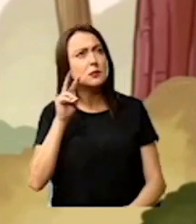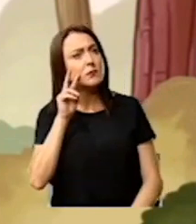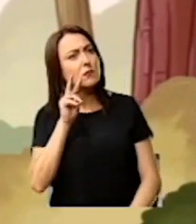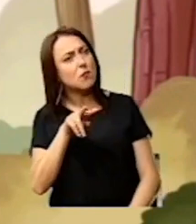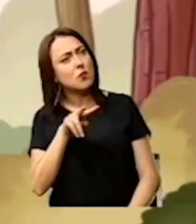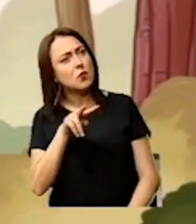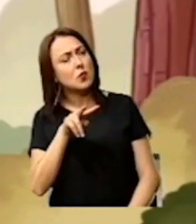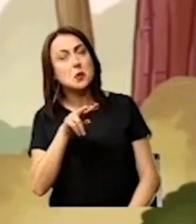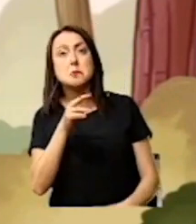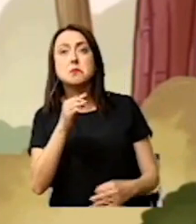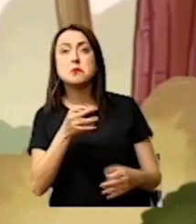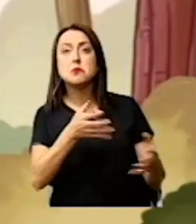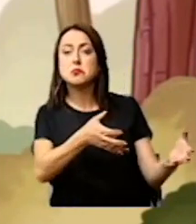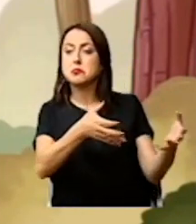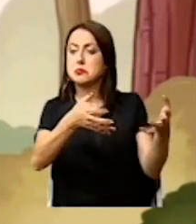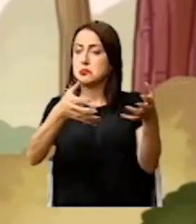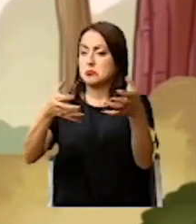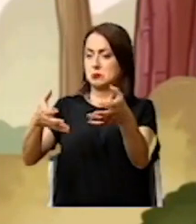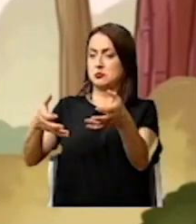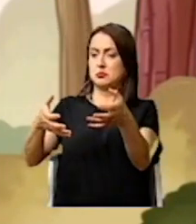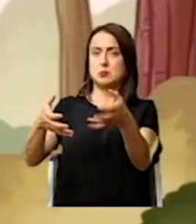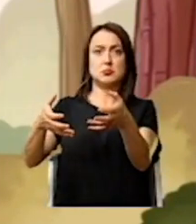y decidió cogerla.